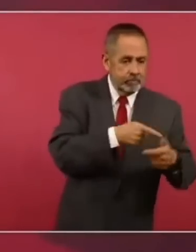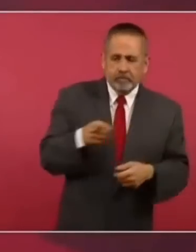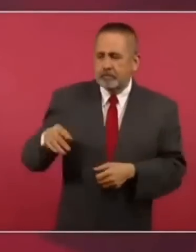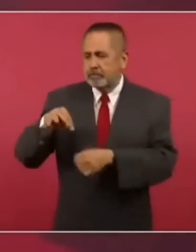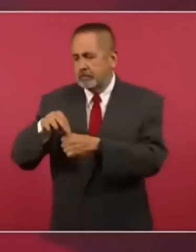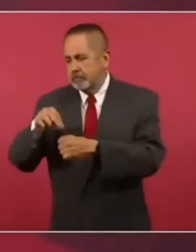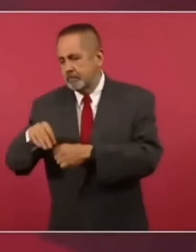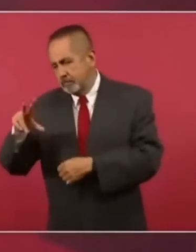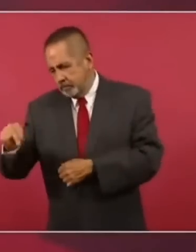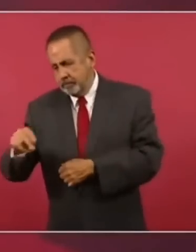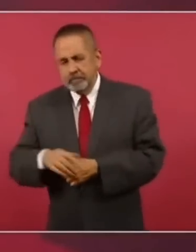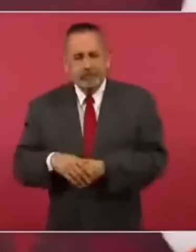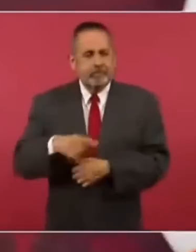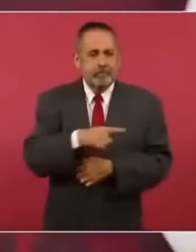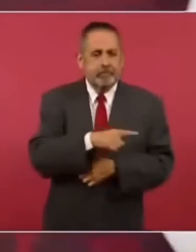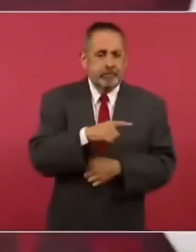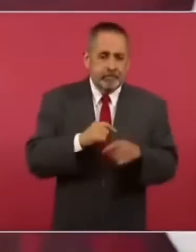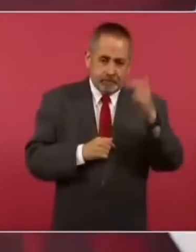Porfiristas,